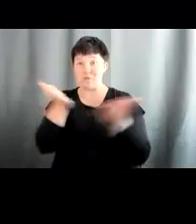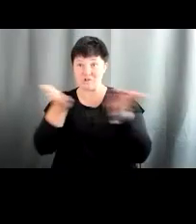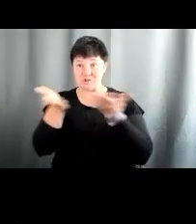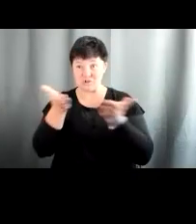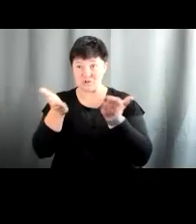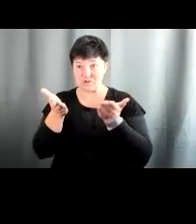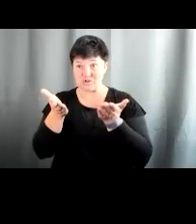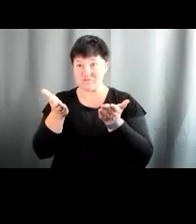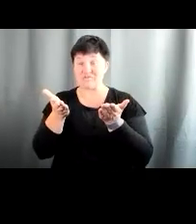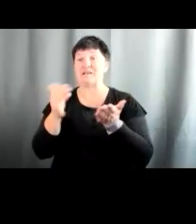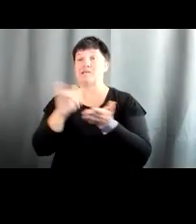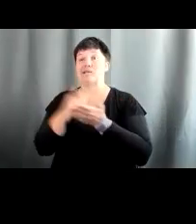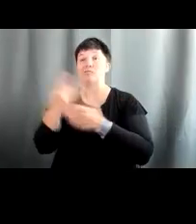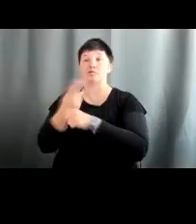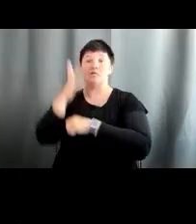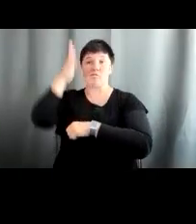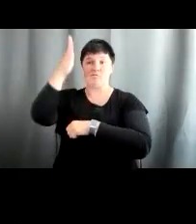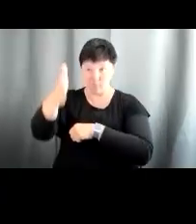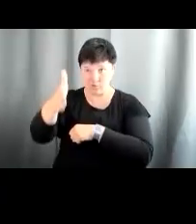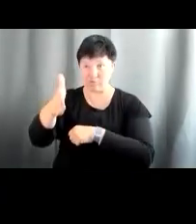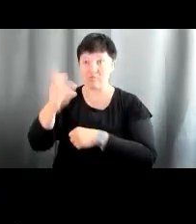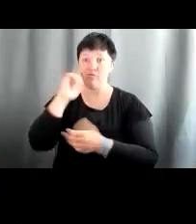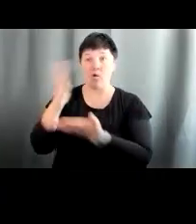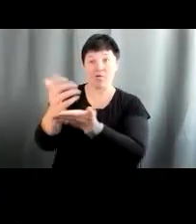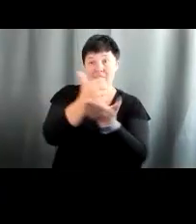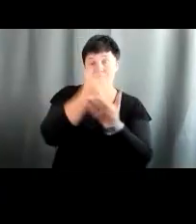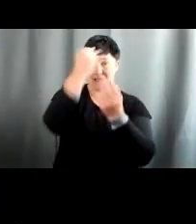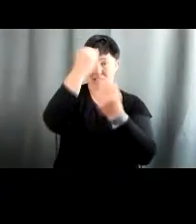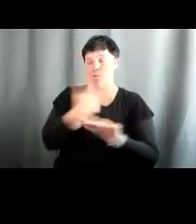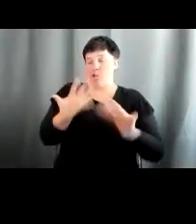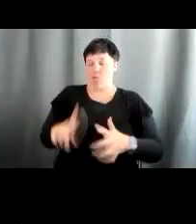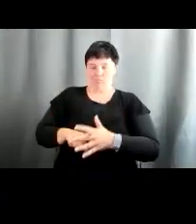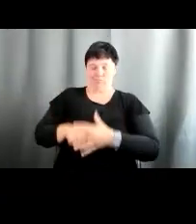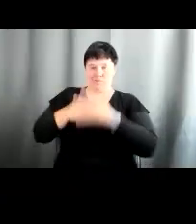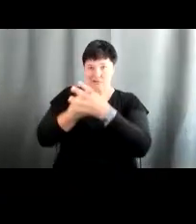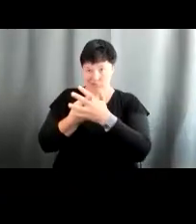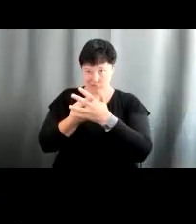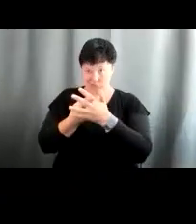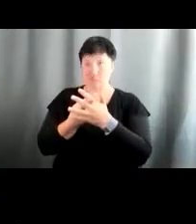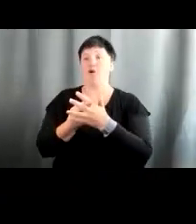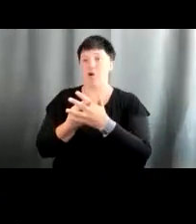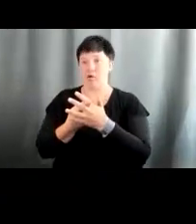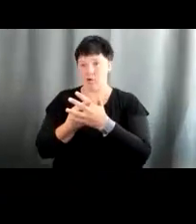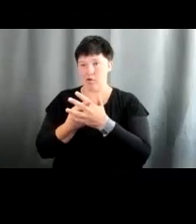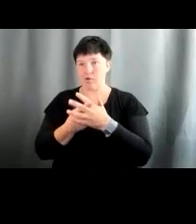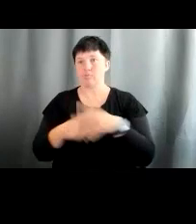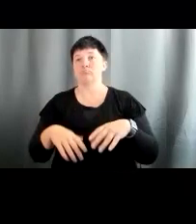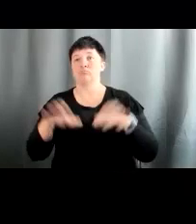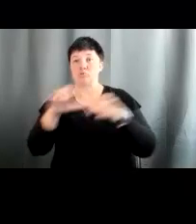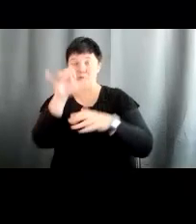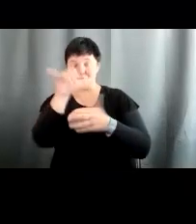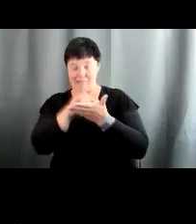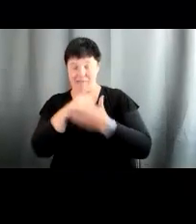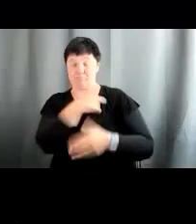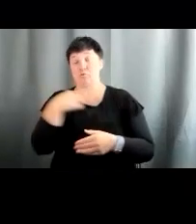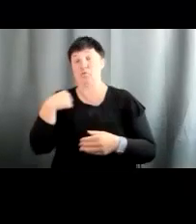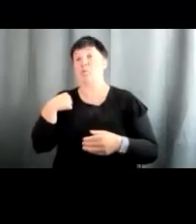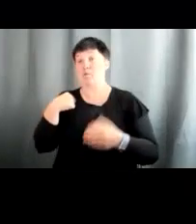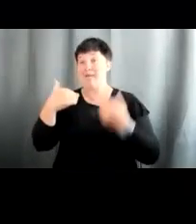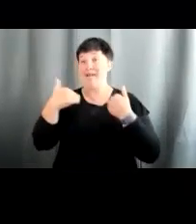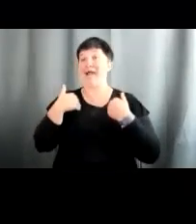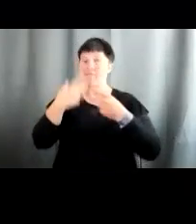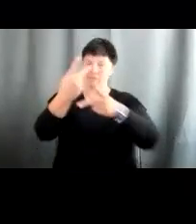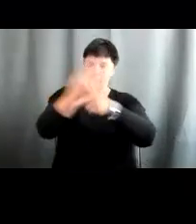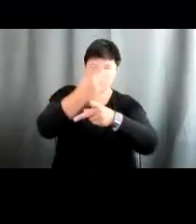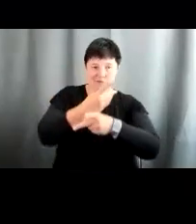en el futuro para publicar todos estos datos. Ya comenzamos, Leidos ya comenzó a crear los metadatos. Entonces tenemos que encontrar la